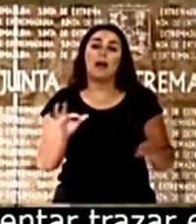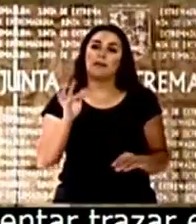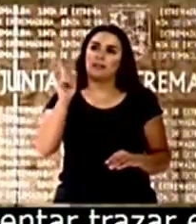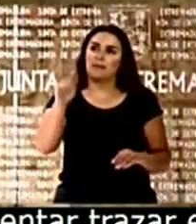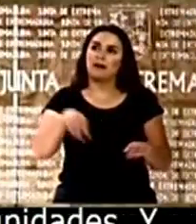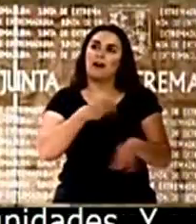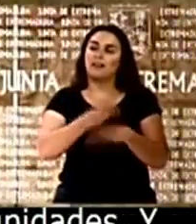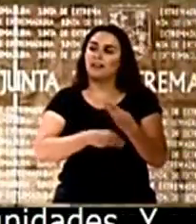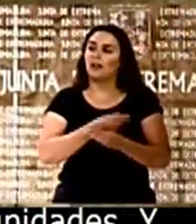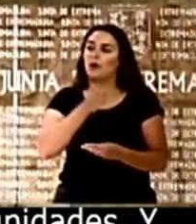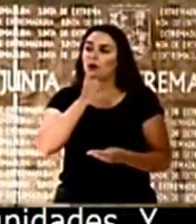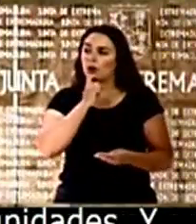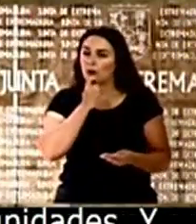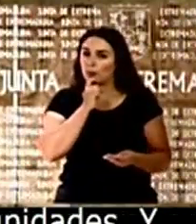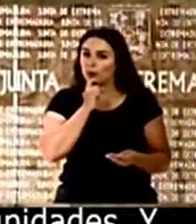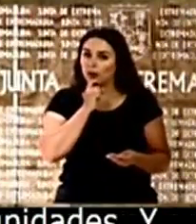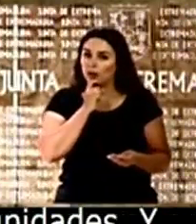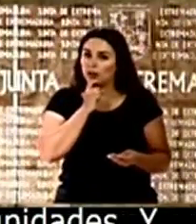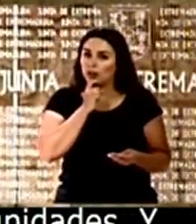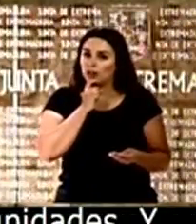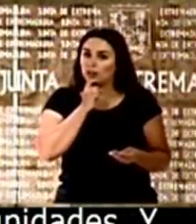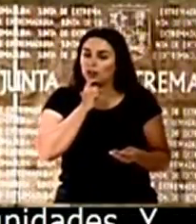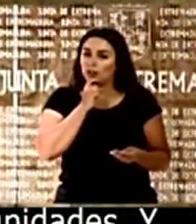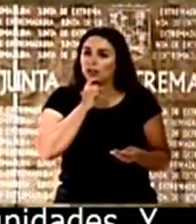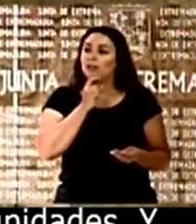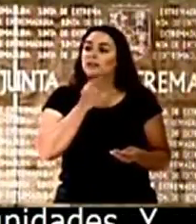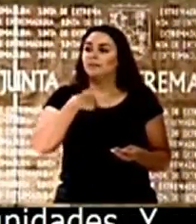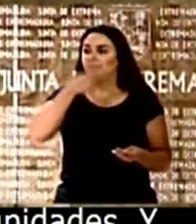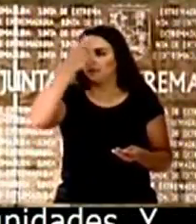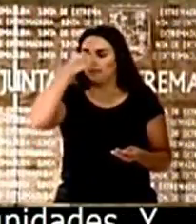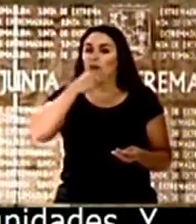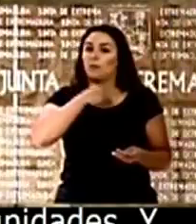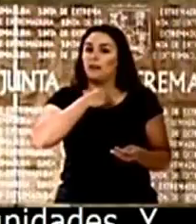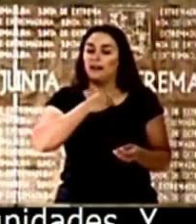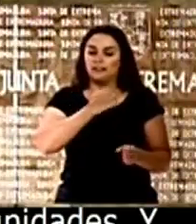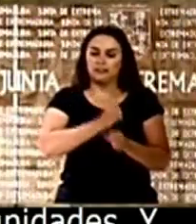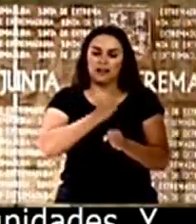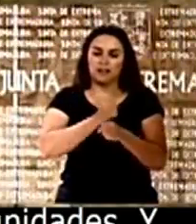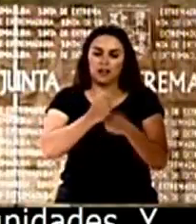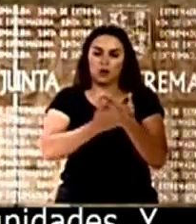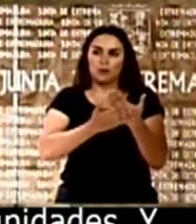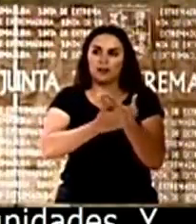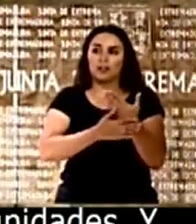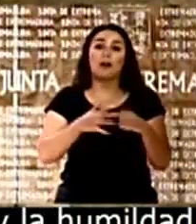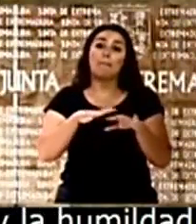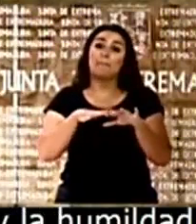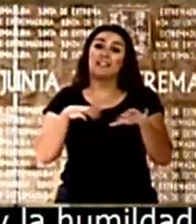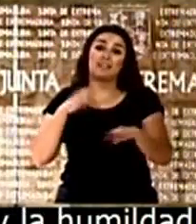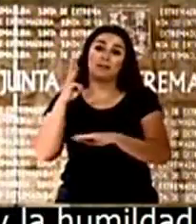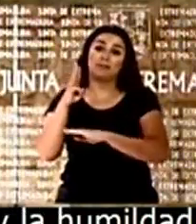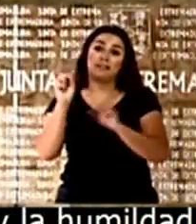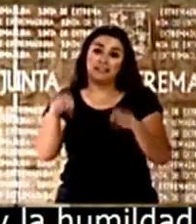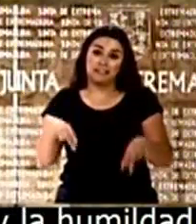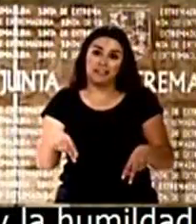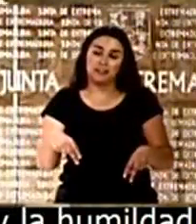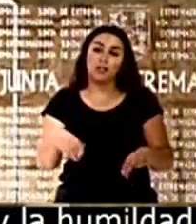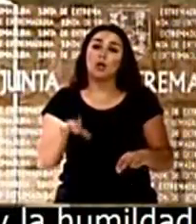hacerlo con la constancia y la humildad con la que tiene que trabajar un Gobierno que no tiene mayoría parlamentaria. Por